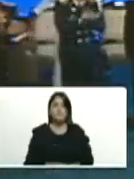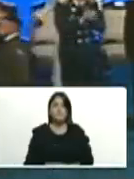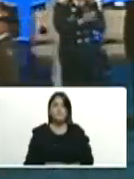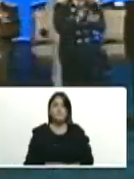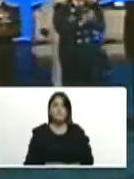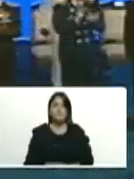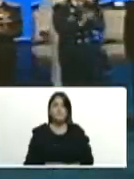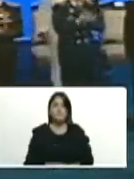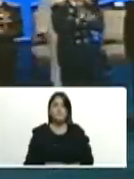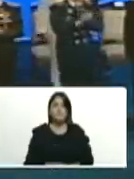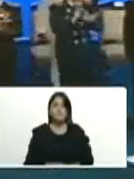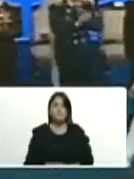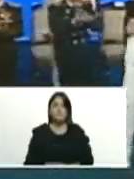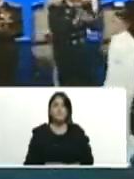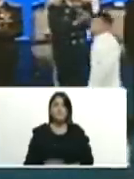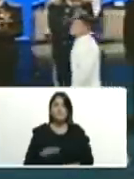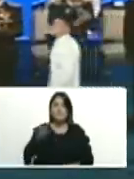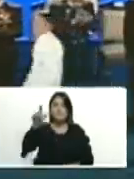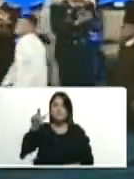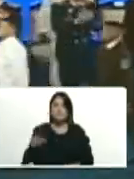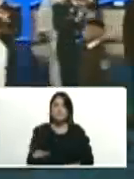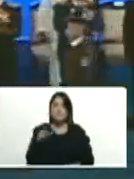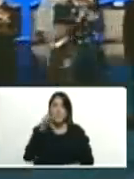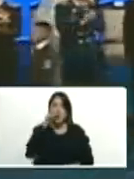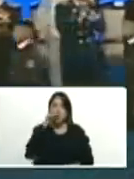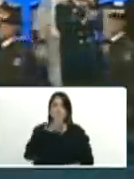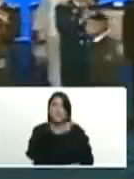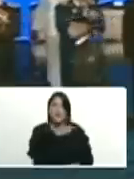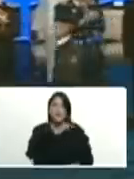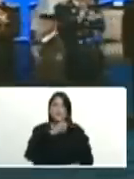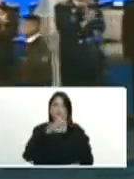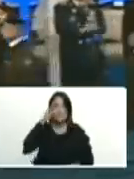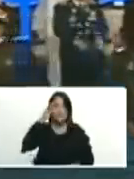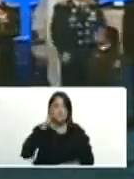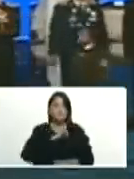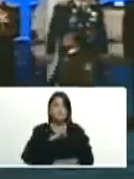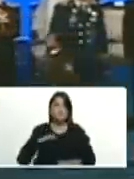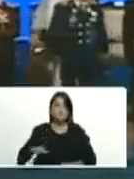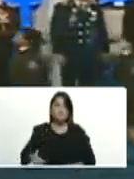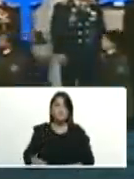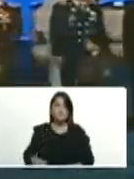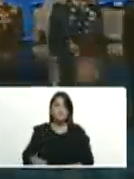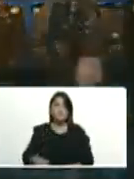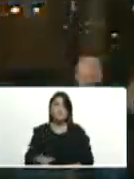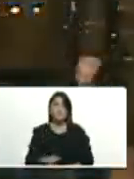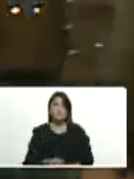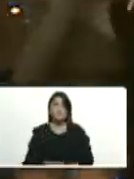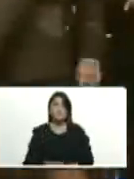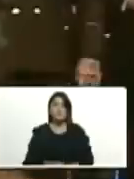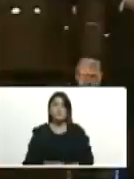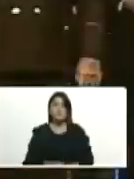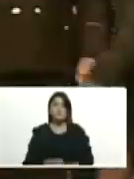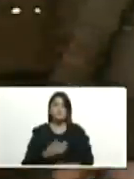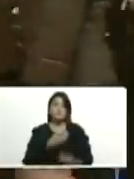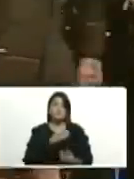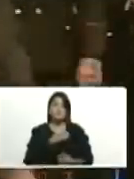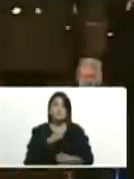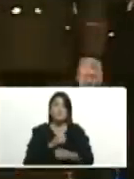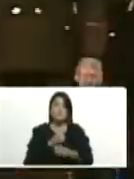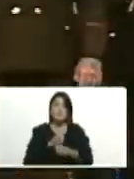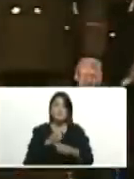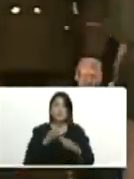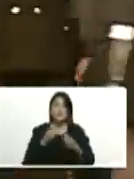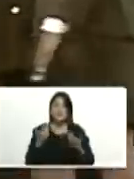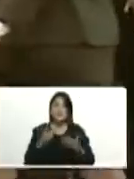El comandante estratégico operacional de la FAN recordaba y ratificaba el combate que lleva a cabo el cuerpo castrense para eliminar